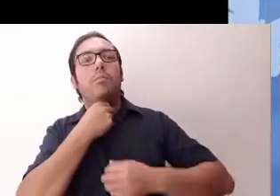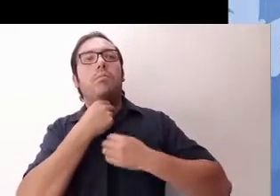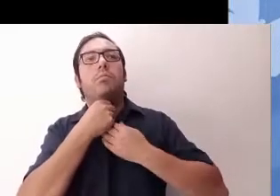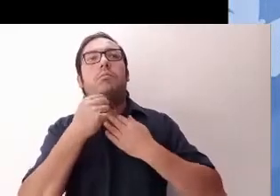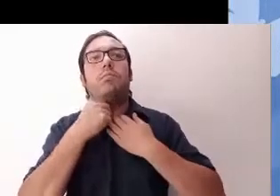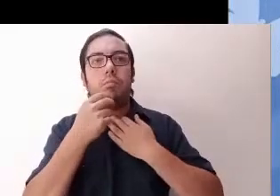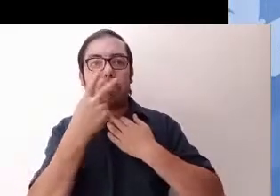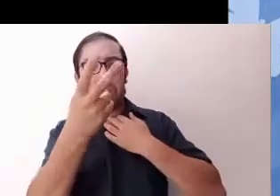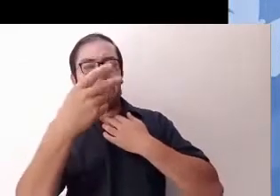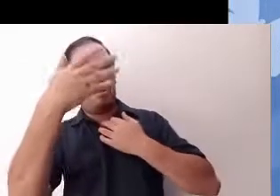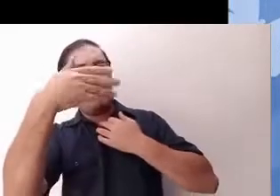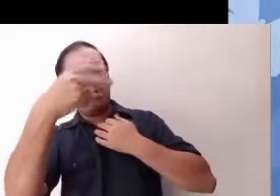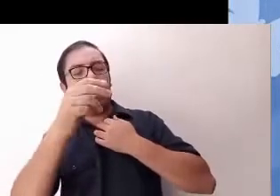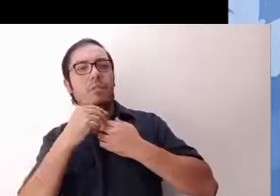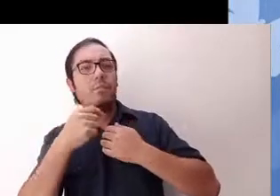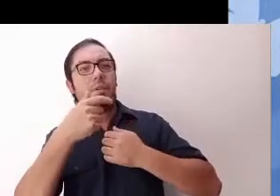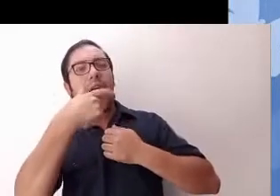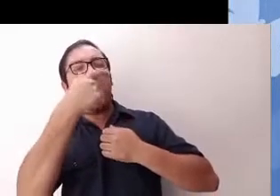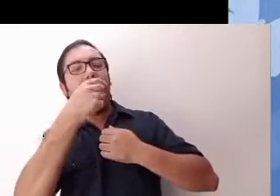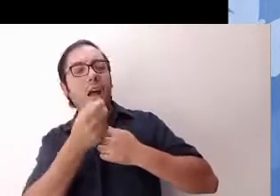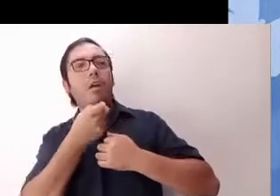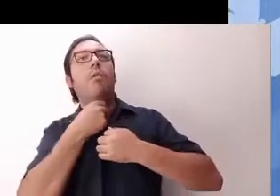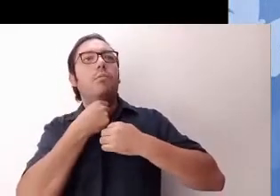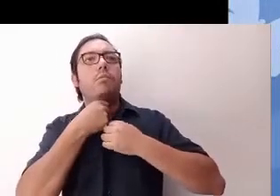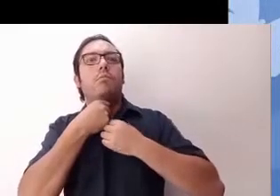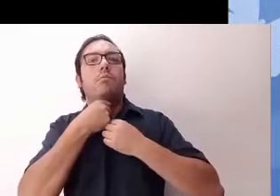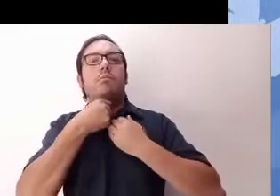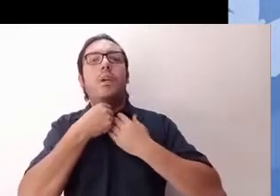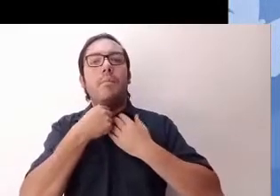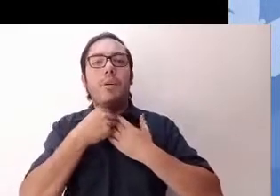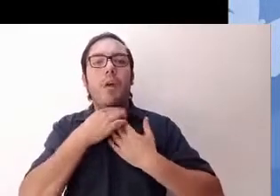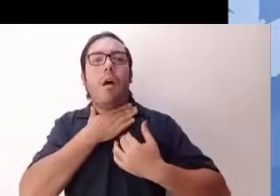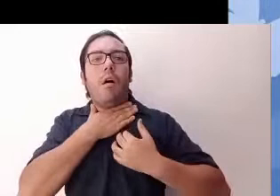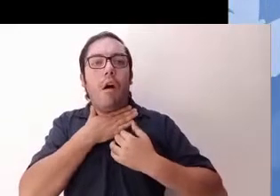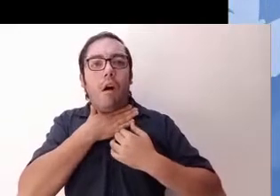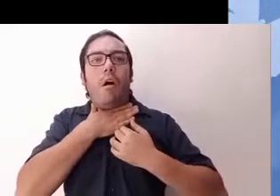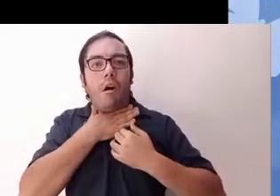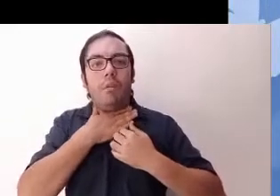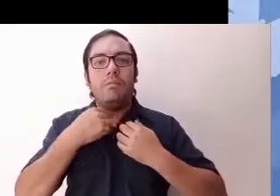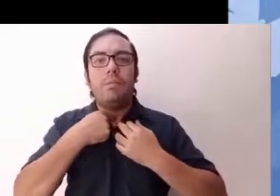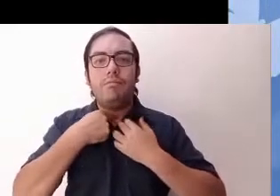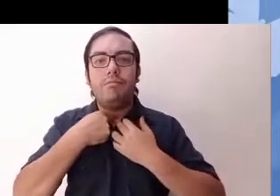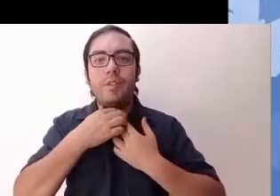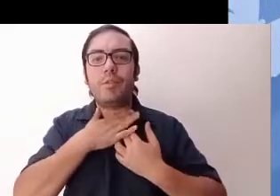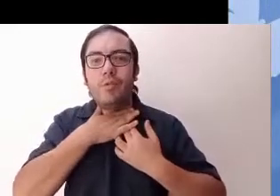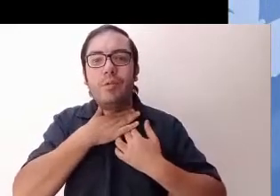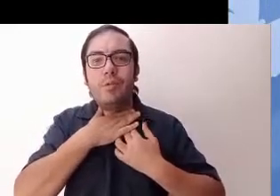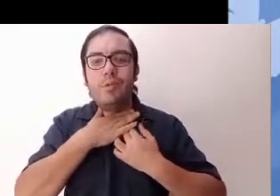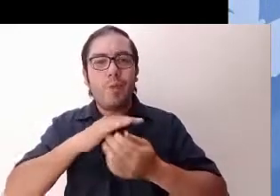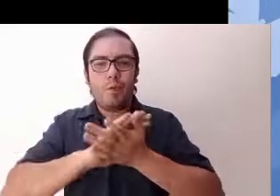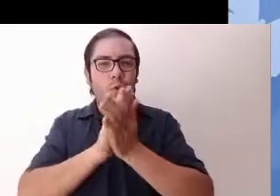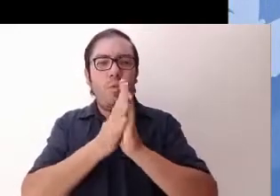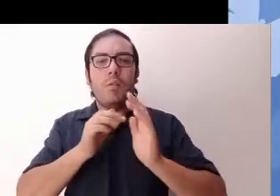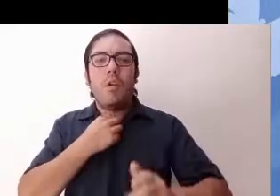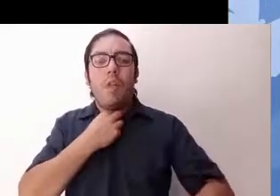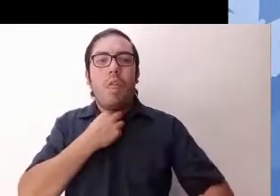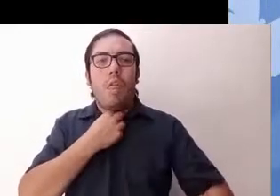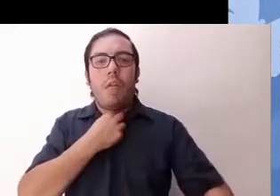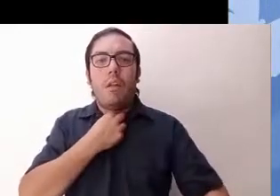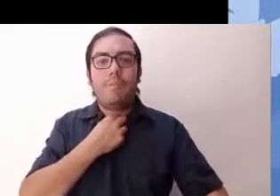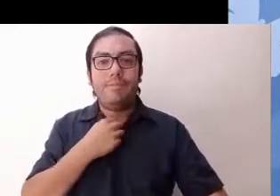Estábamos riéndonos, ¿no es cierto? Viendo tele, me río y la aceituna se va y me ahogo. Tengo una obstrucción